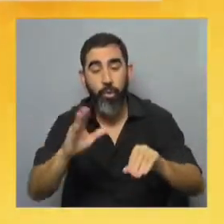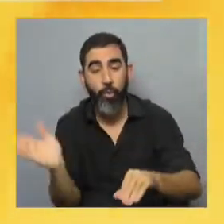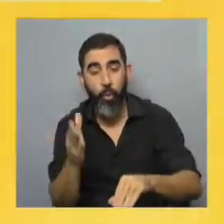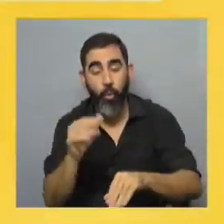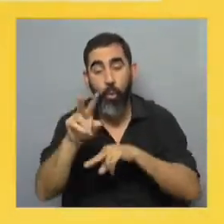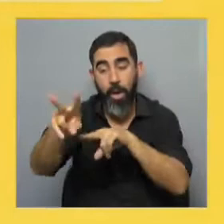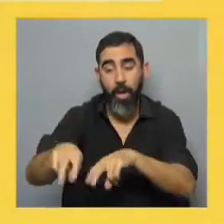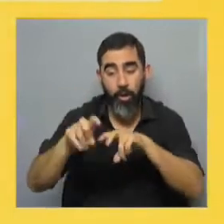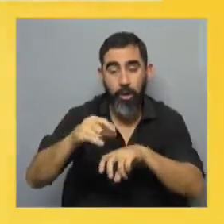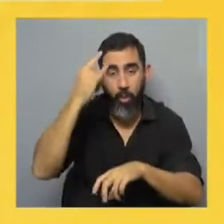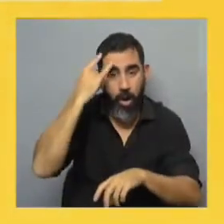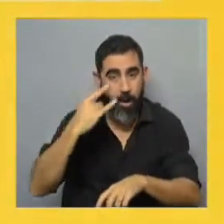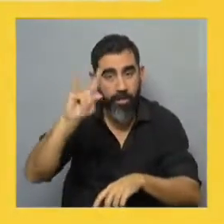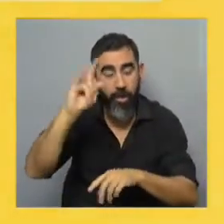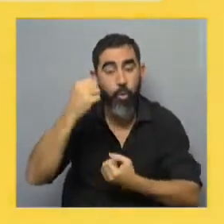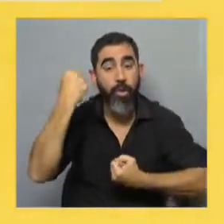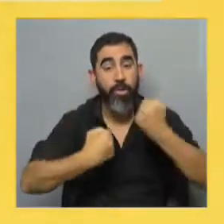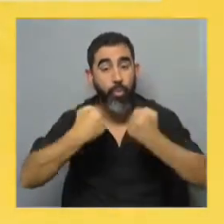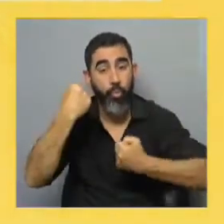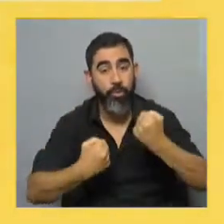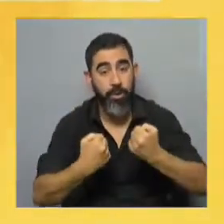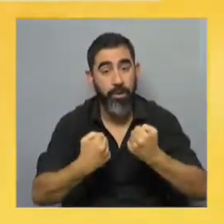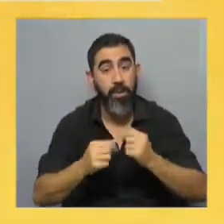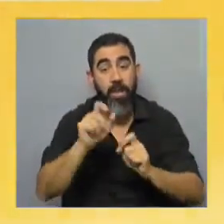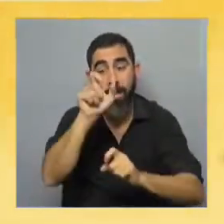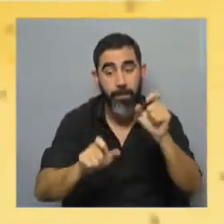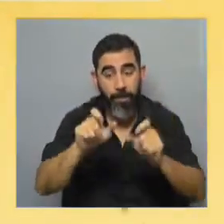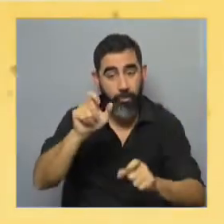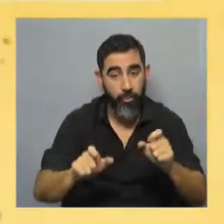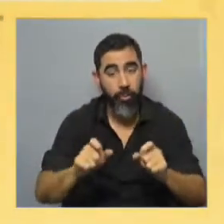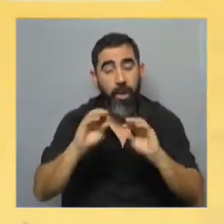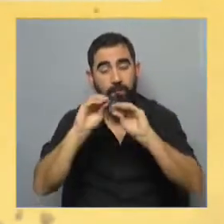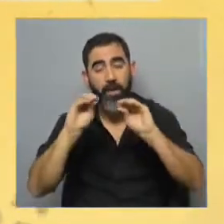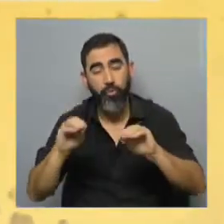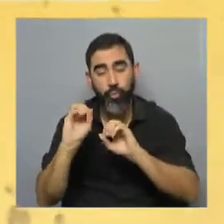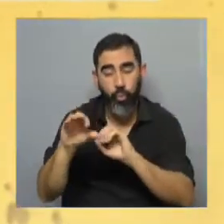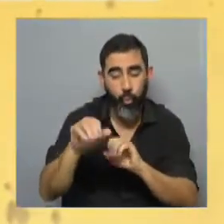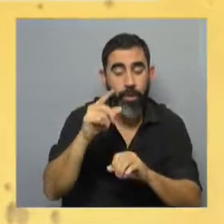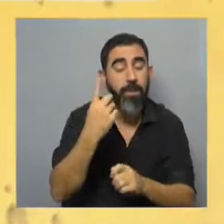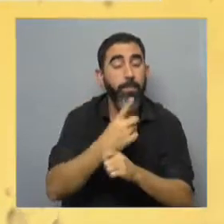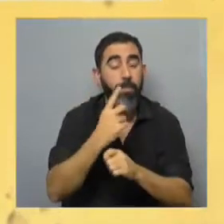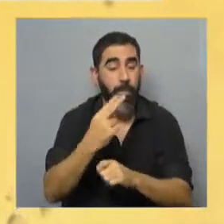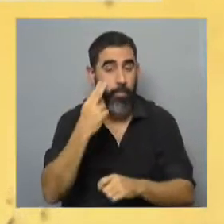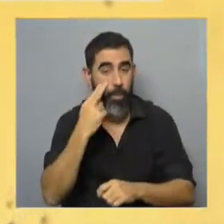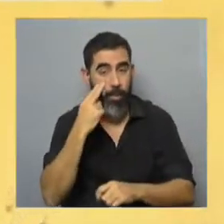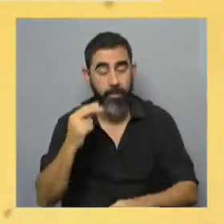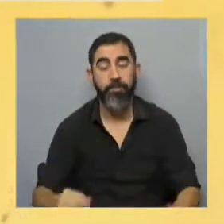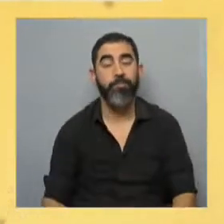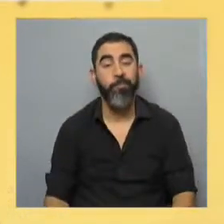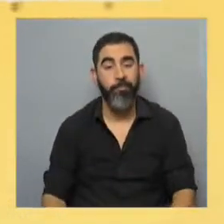agrícola, ganadero, industrial, es la población, el manejo de sus desechos. Esas son las grandes causas de la